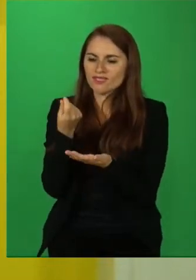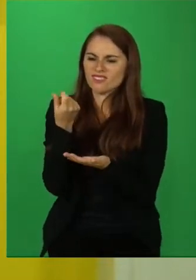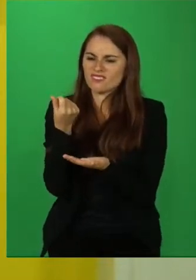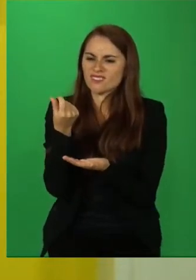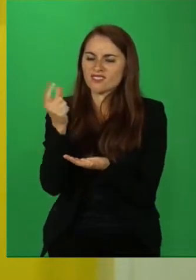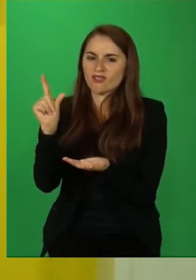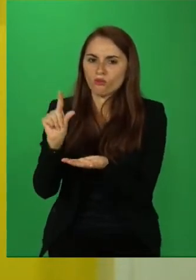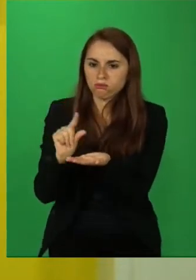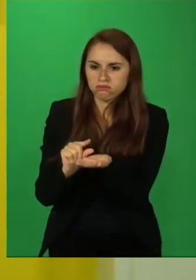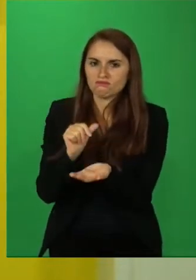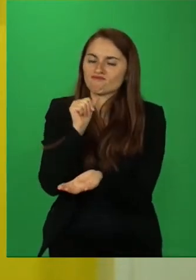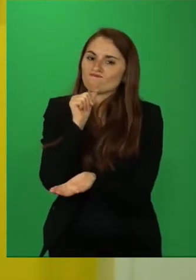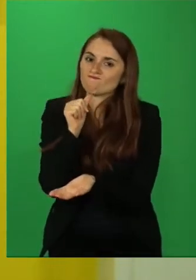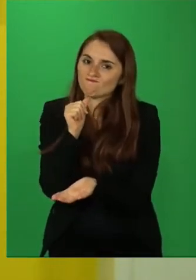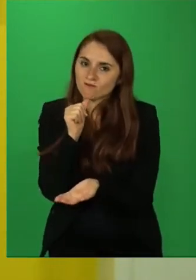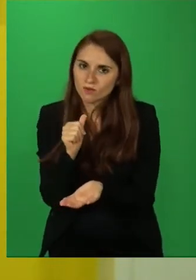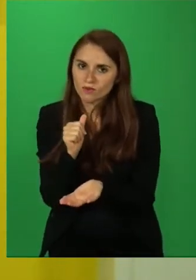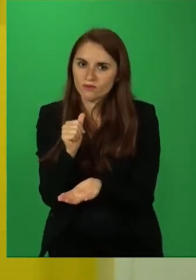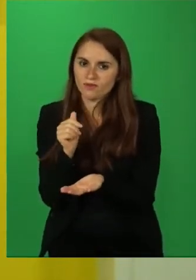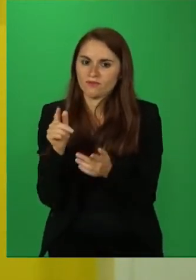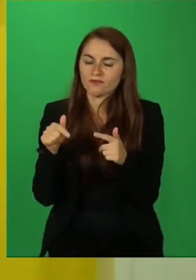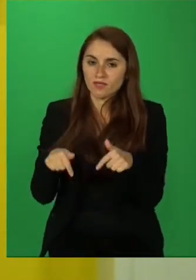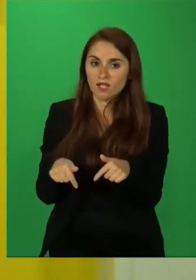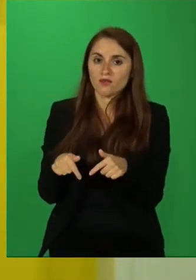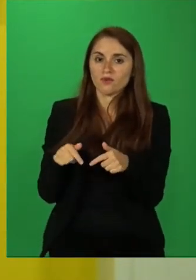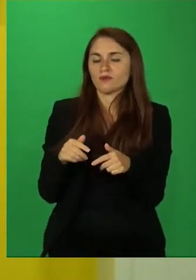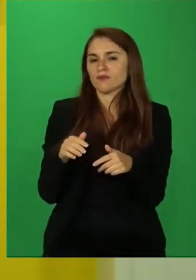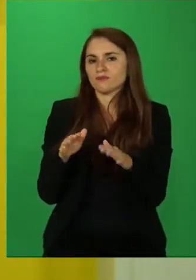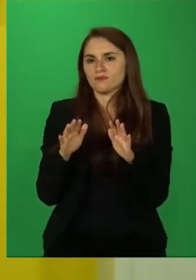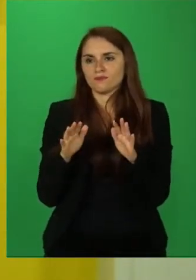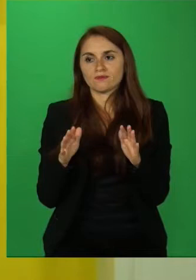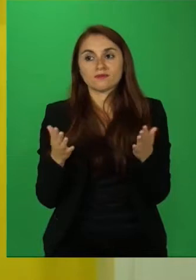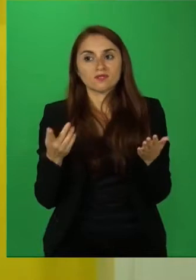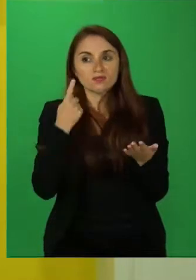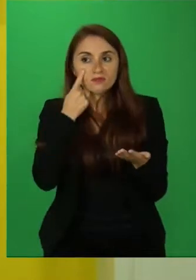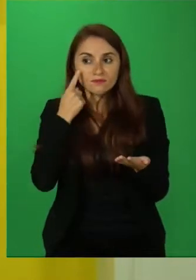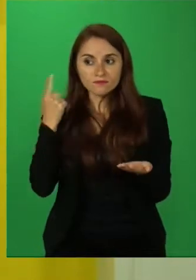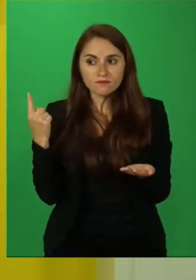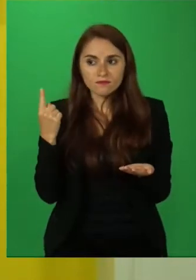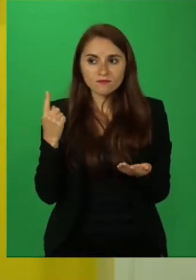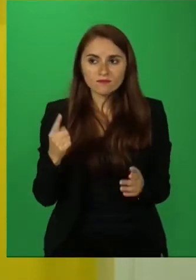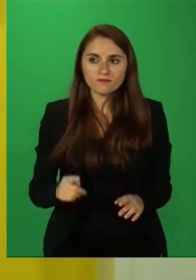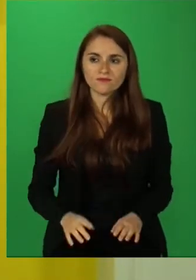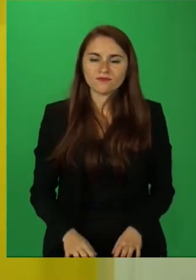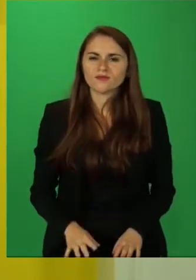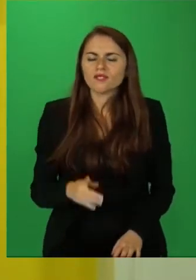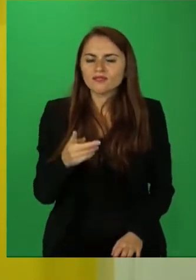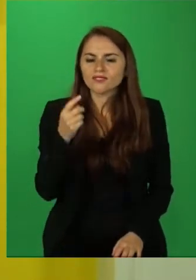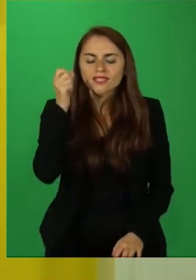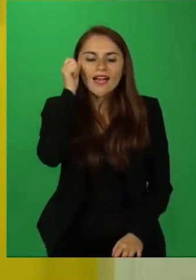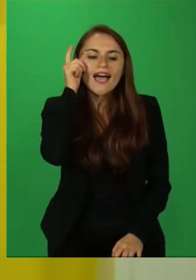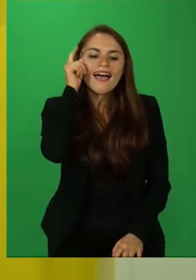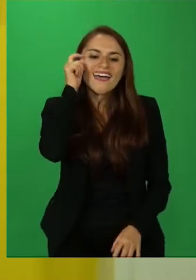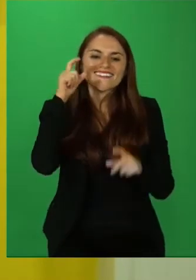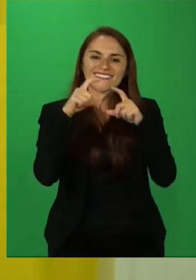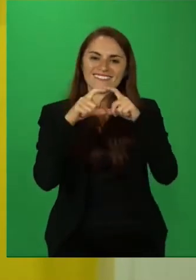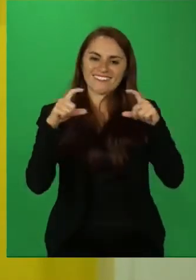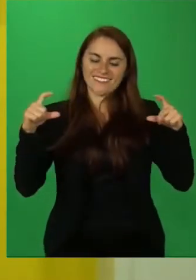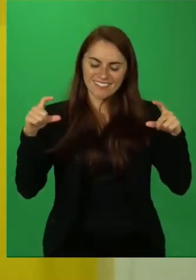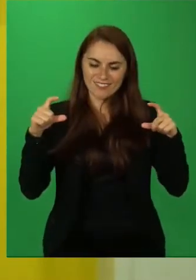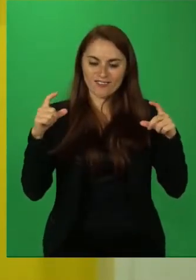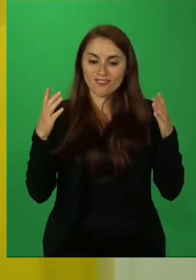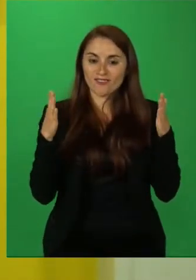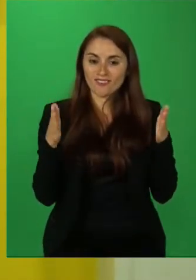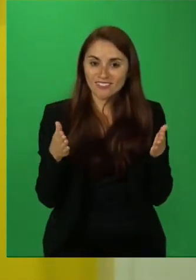crisis, como la que vivimos actualmente. ¿Sí? ¿Te fijas o no? Por lo tanto, ¿qué puedo interpretar de este mensaje? Que